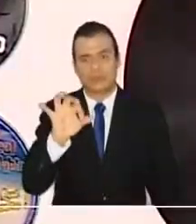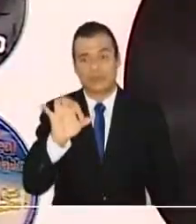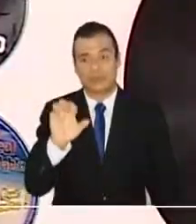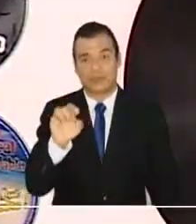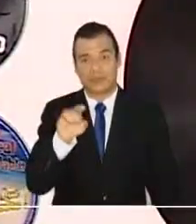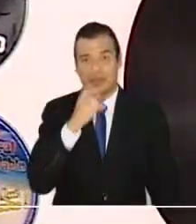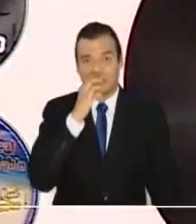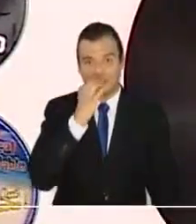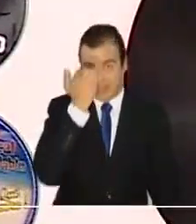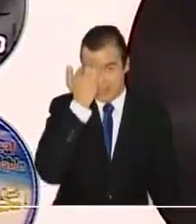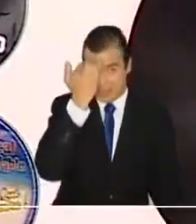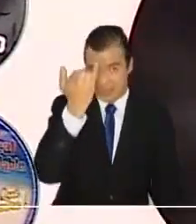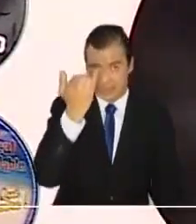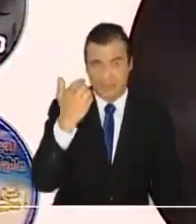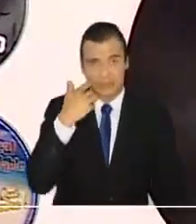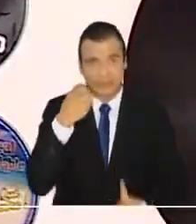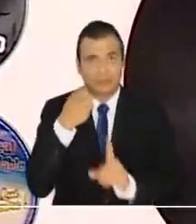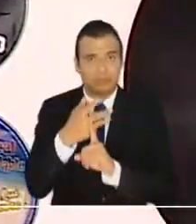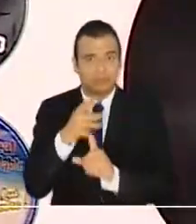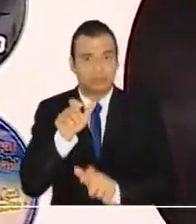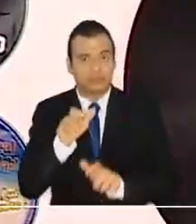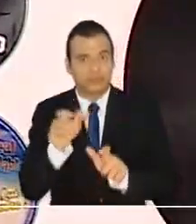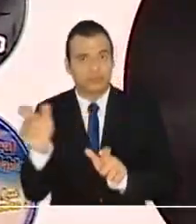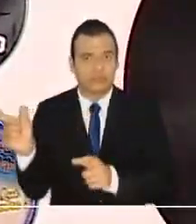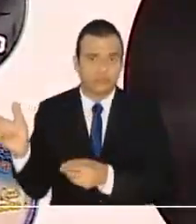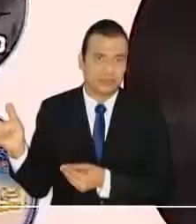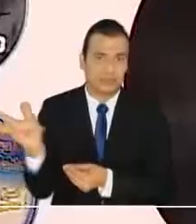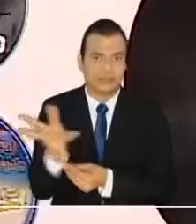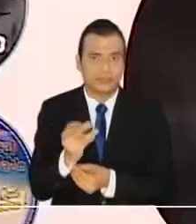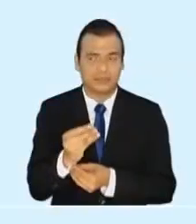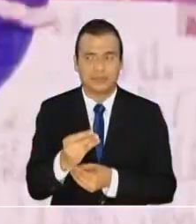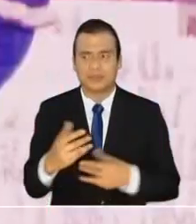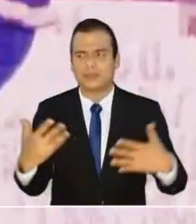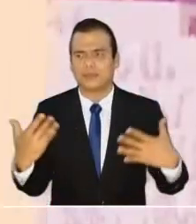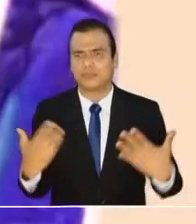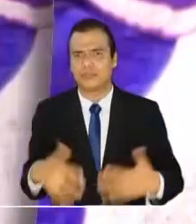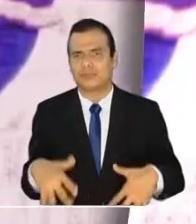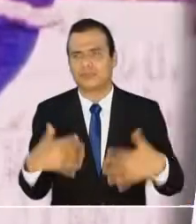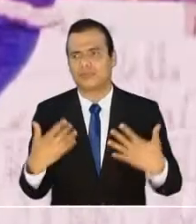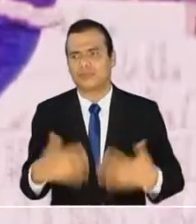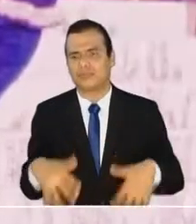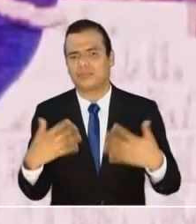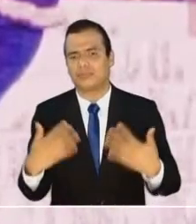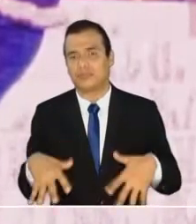para grandes artistas obras que se volvieron éxito.